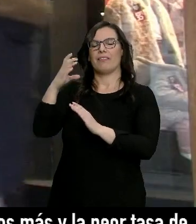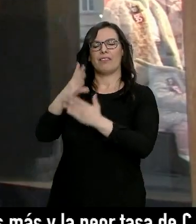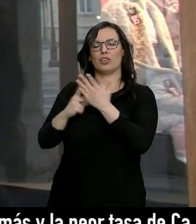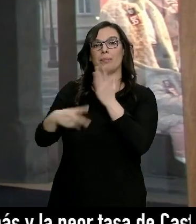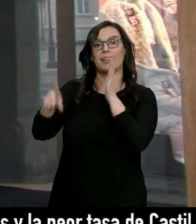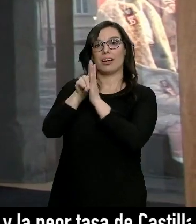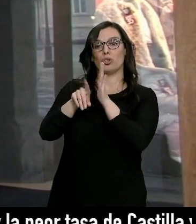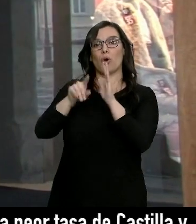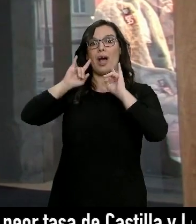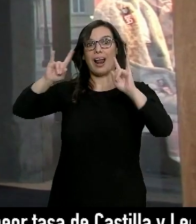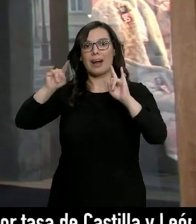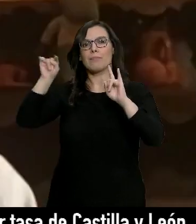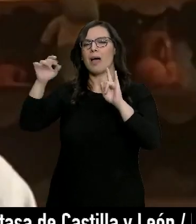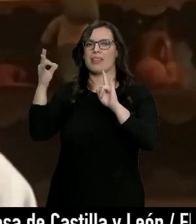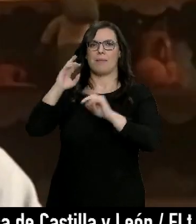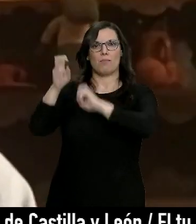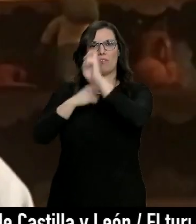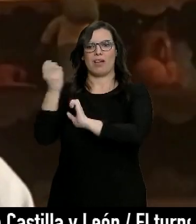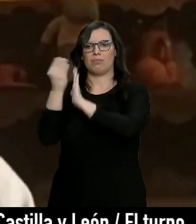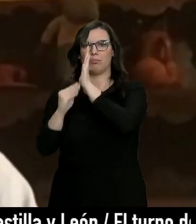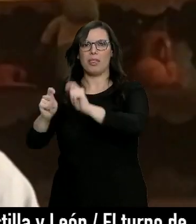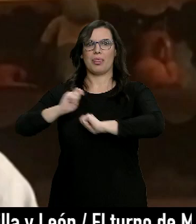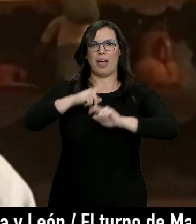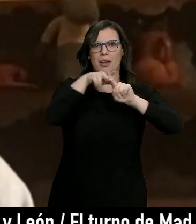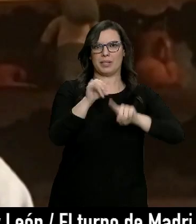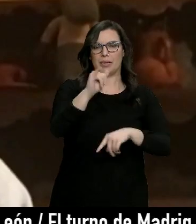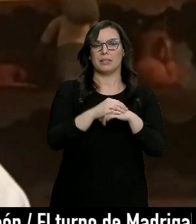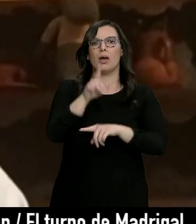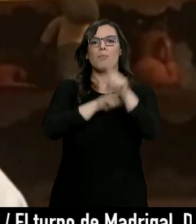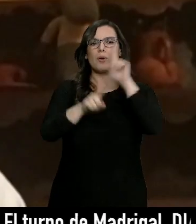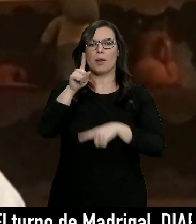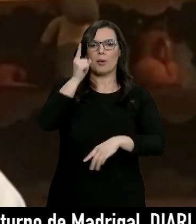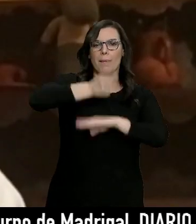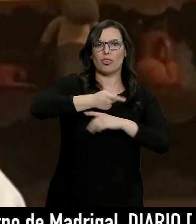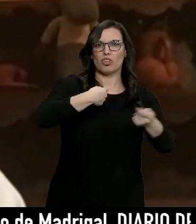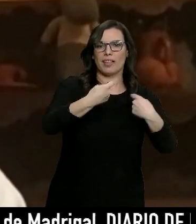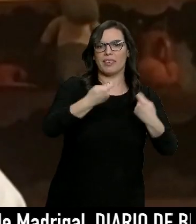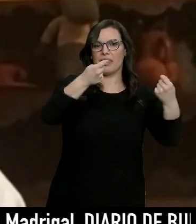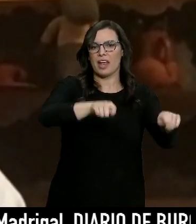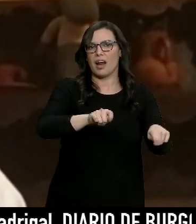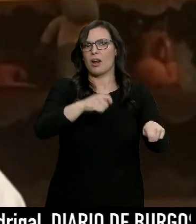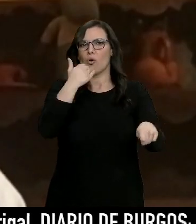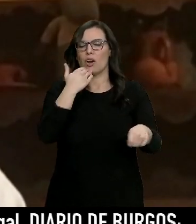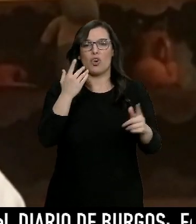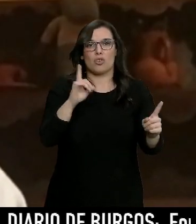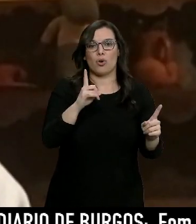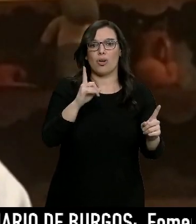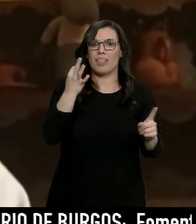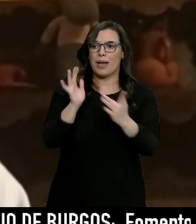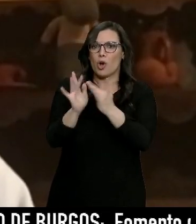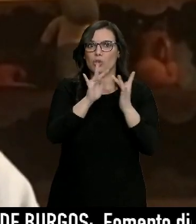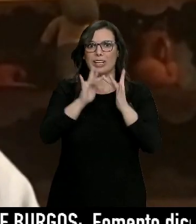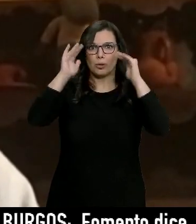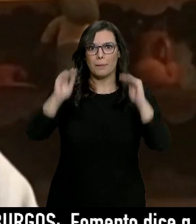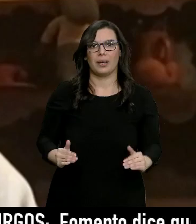que las comunidades puedan tener más herramientas. El problema no es que cerremos una tienda o una librería. El problema es que lo que tenemos que hacer es restringir el contacto, y